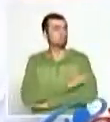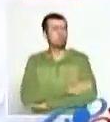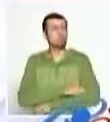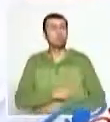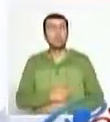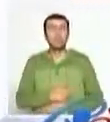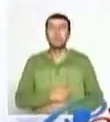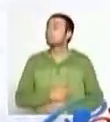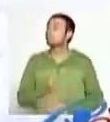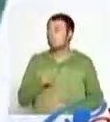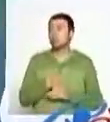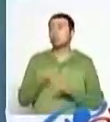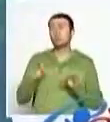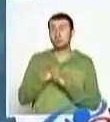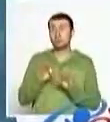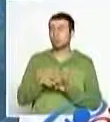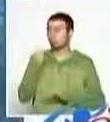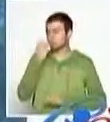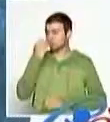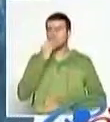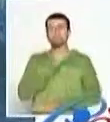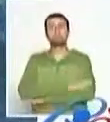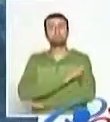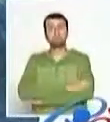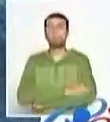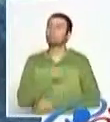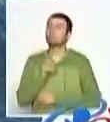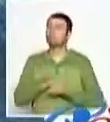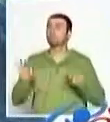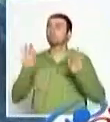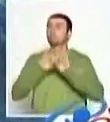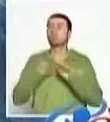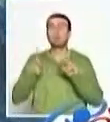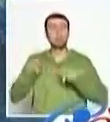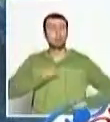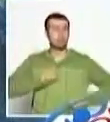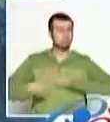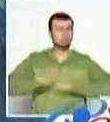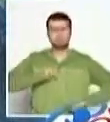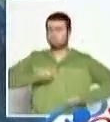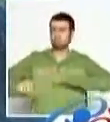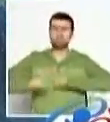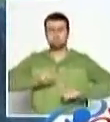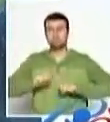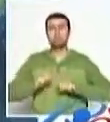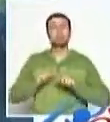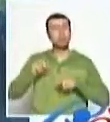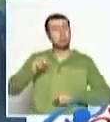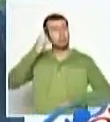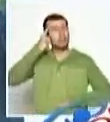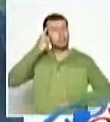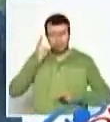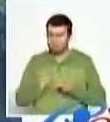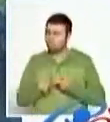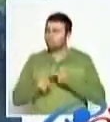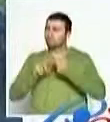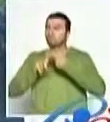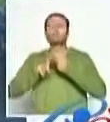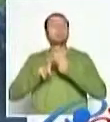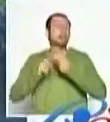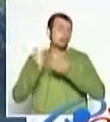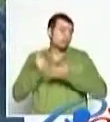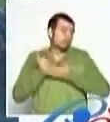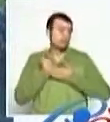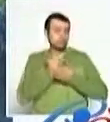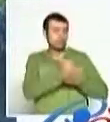es fundamental, como lo es el ejercicio, como lo es los pensamientos positivos, como lo es